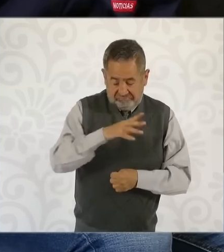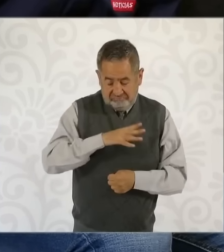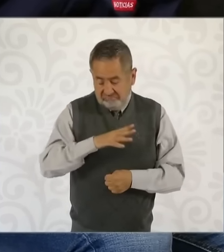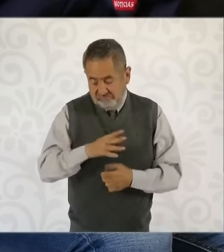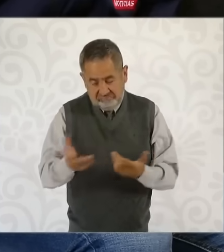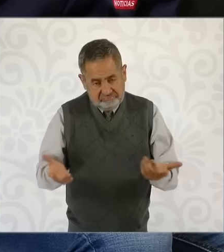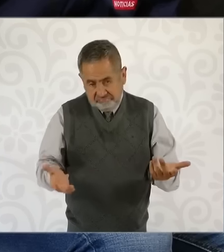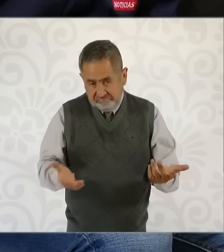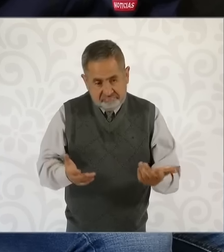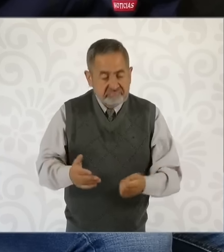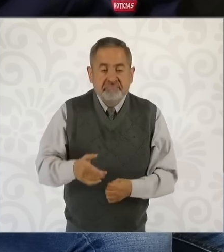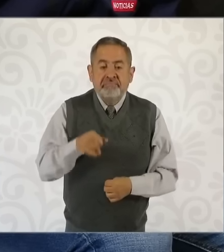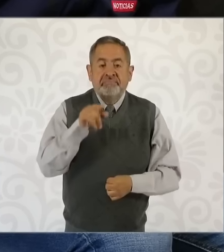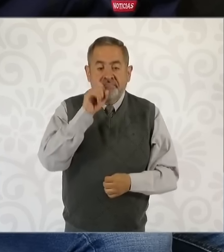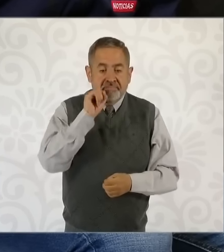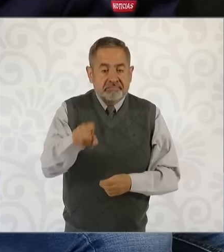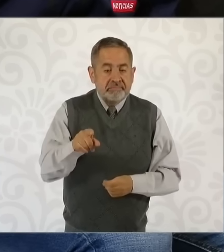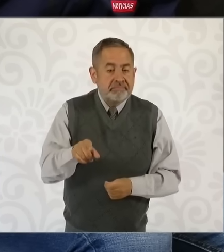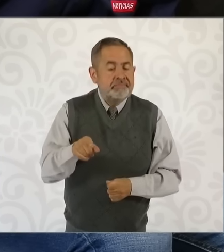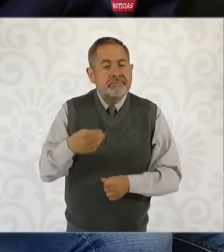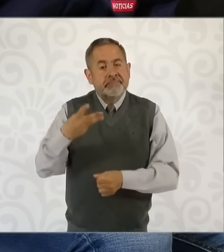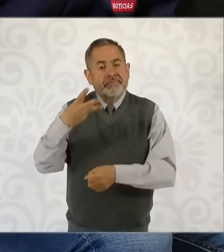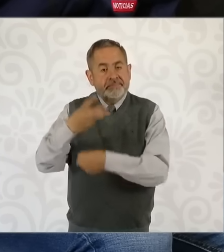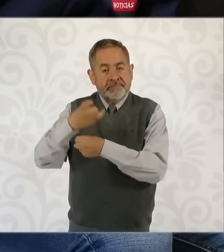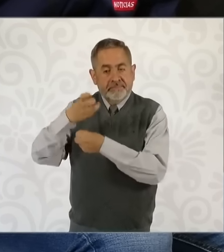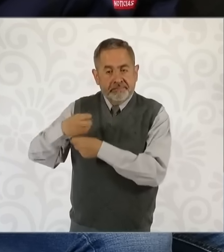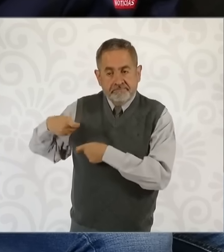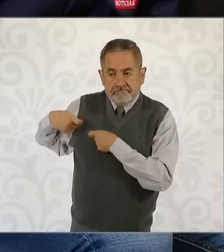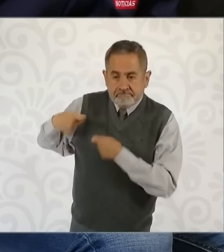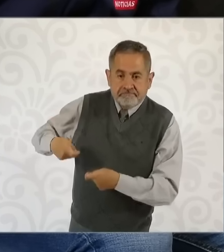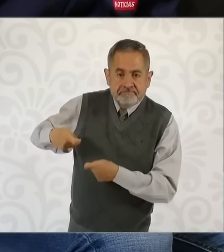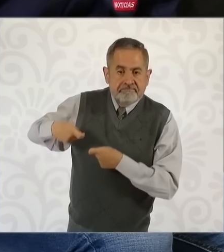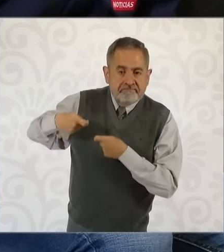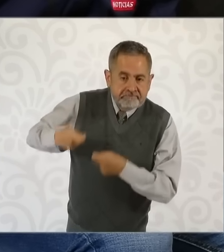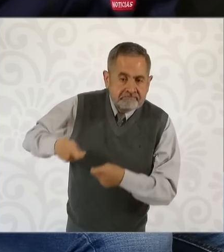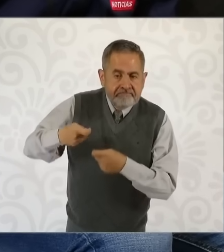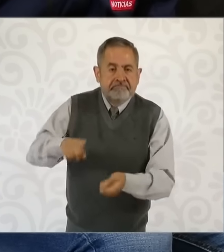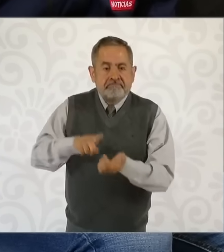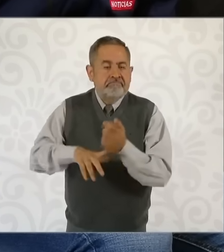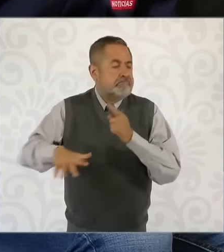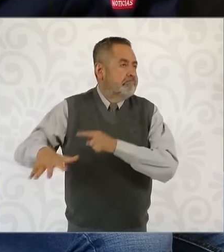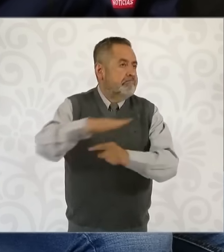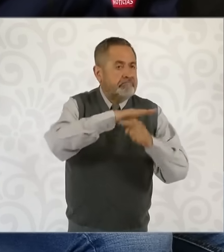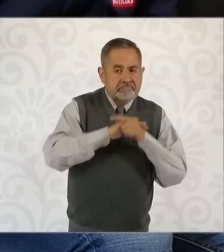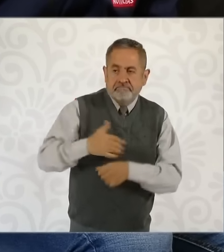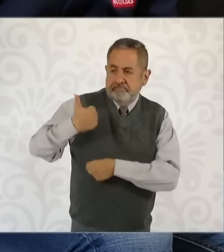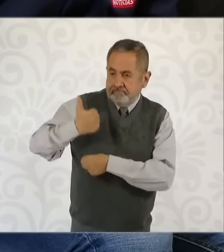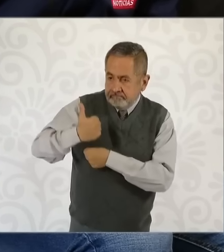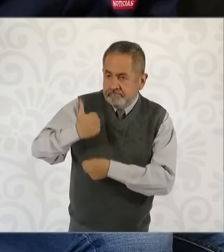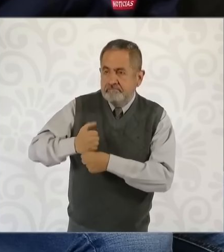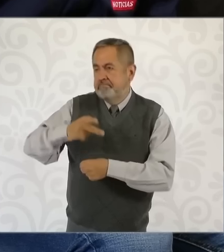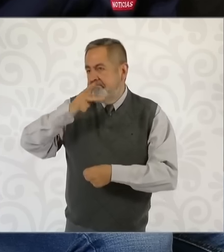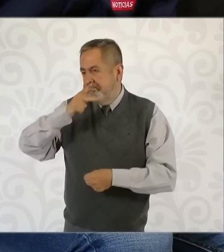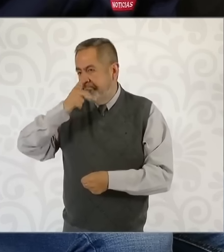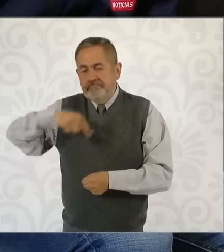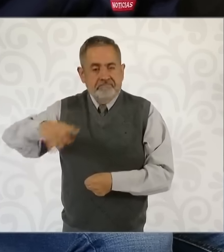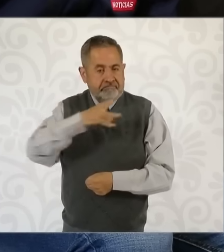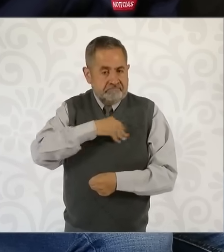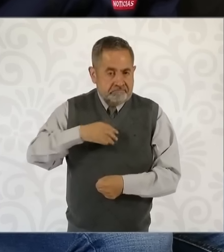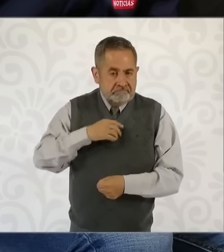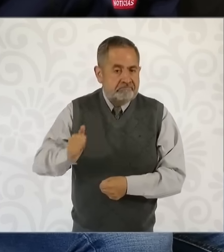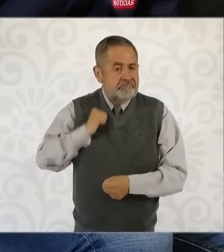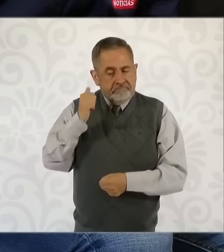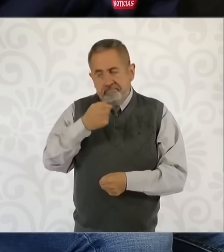y esta es la tercera generación de ambientalistas, abuelos, padres y ahora hijos, y